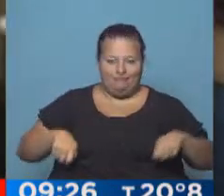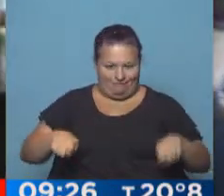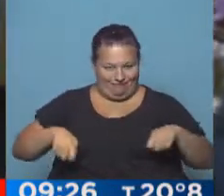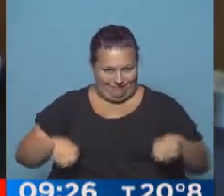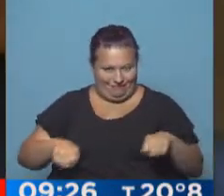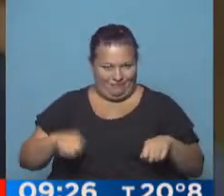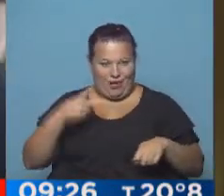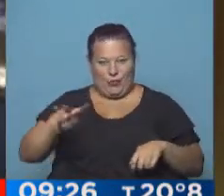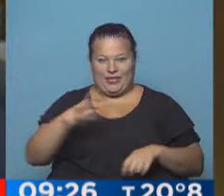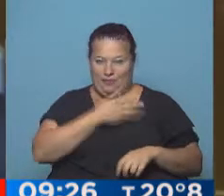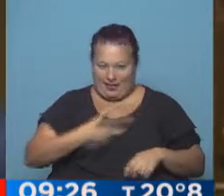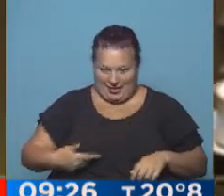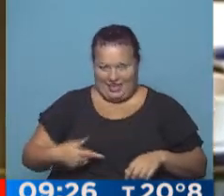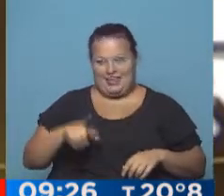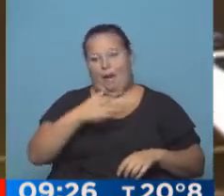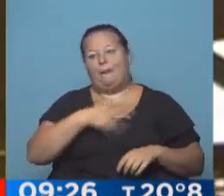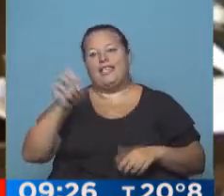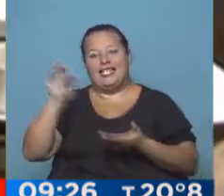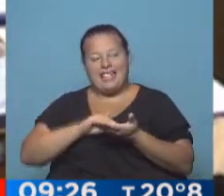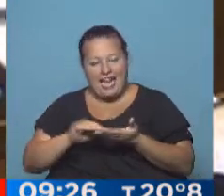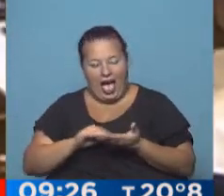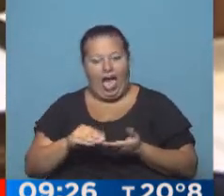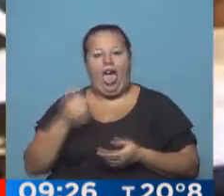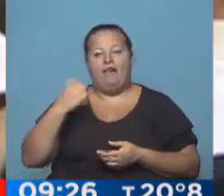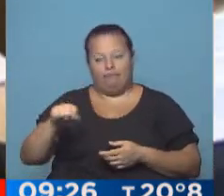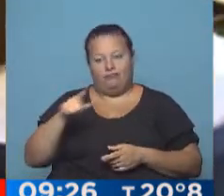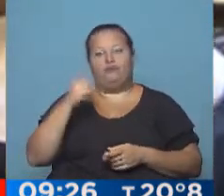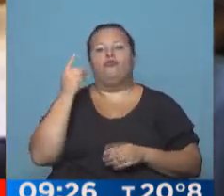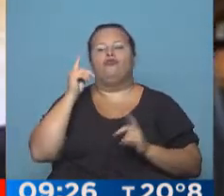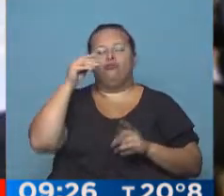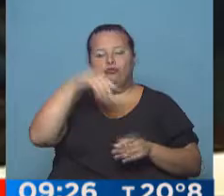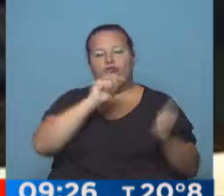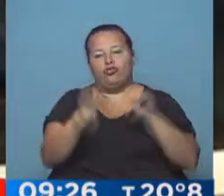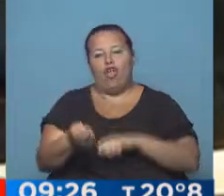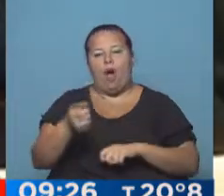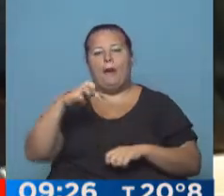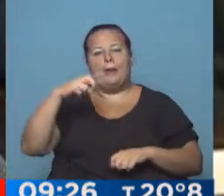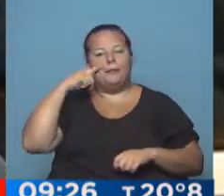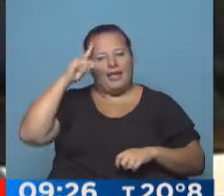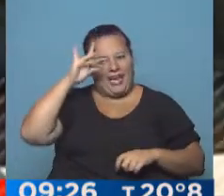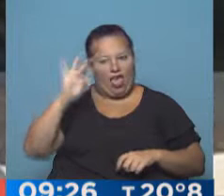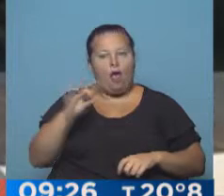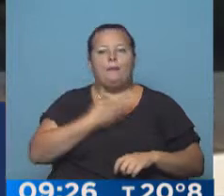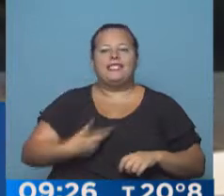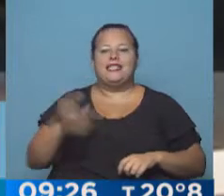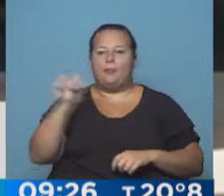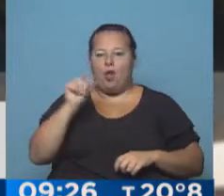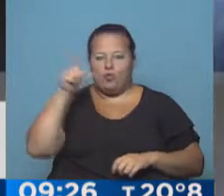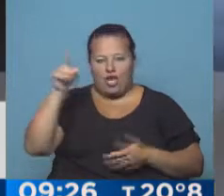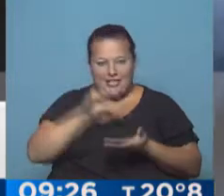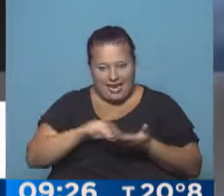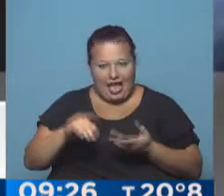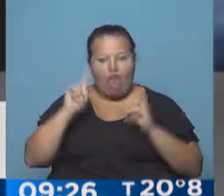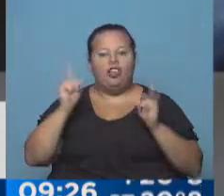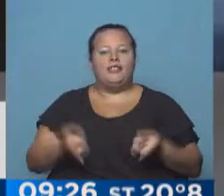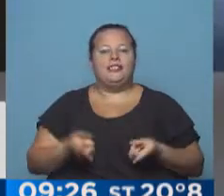Michetti, la vicepresidenta y presidenta del Senado. Estuvo presente en lugar de ella Federico Pinedo, el presidente provisional del Senado y